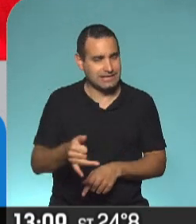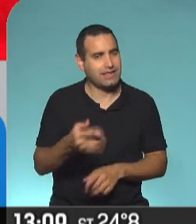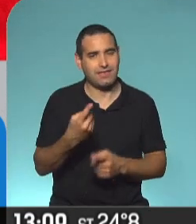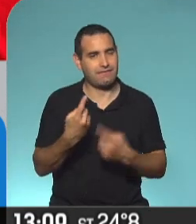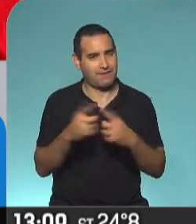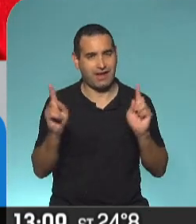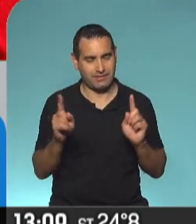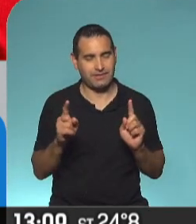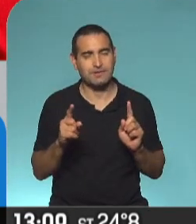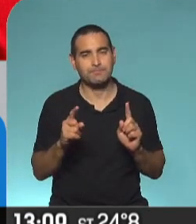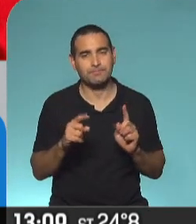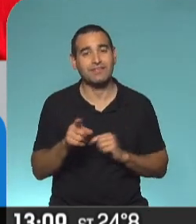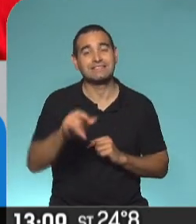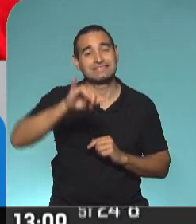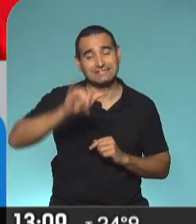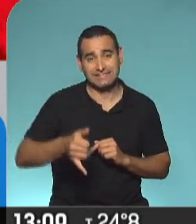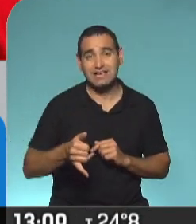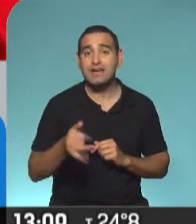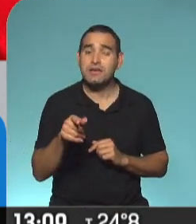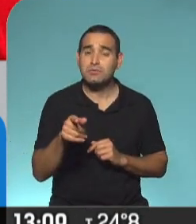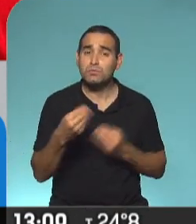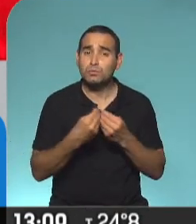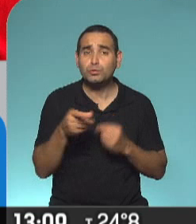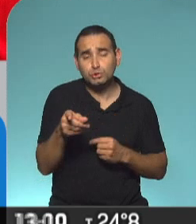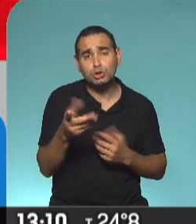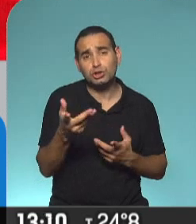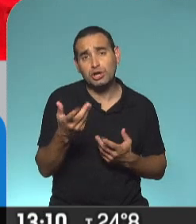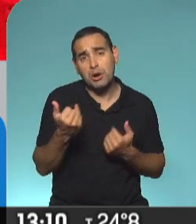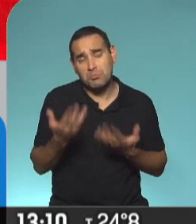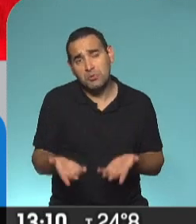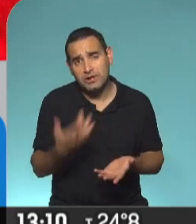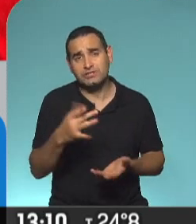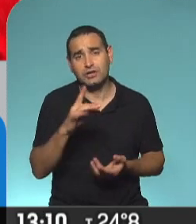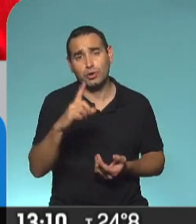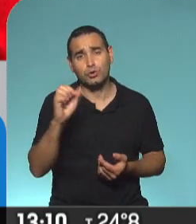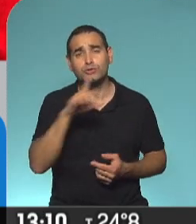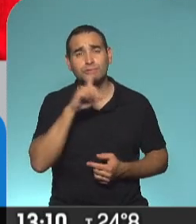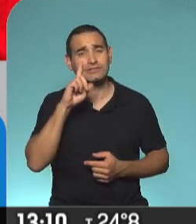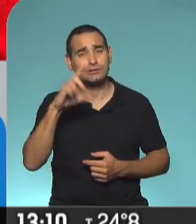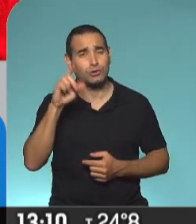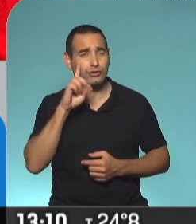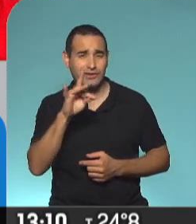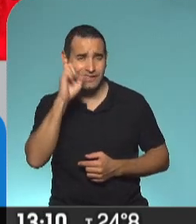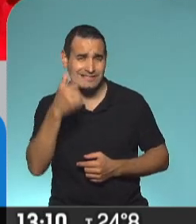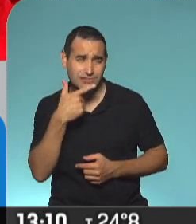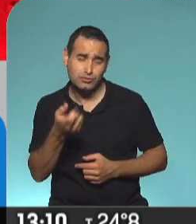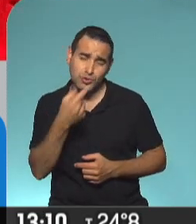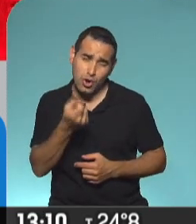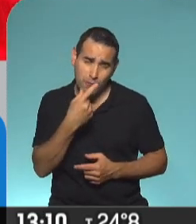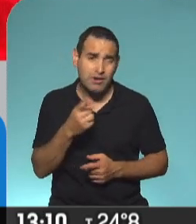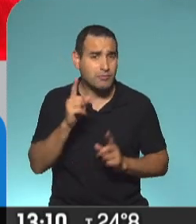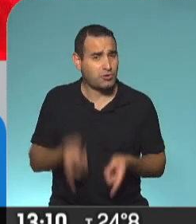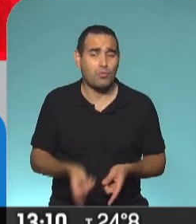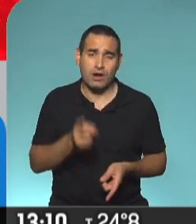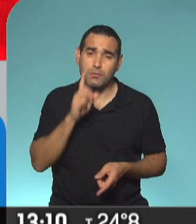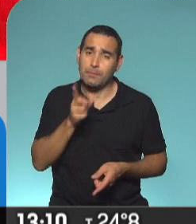situaciones. Y ellos sí, a pesar de que en muchos casos a veces recurren a los corticoides orales, representan una población de